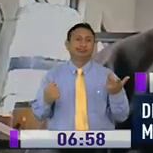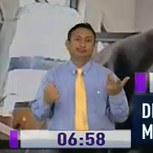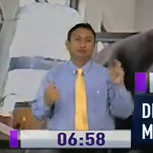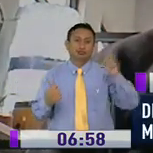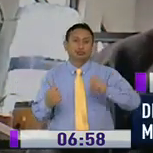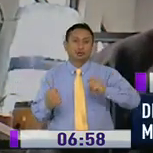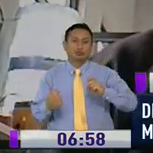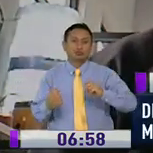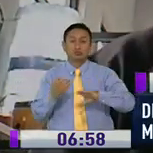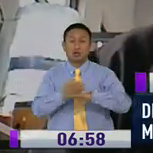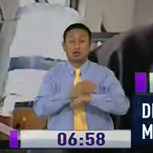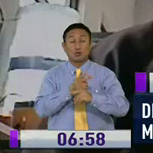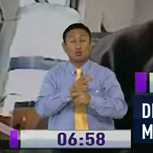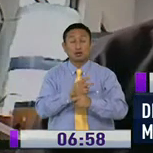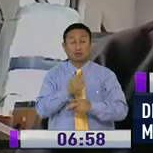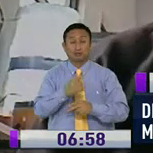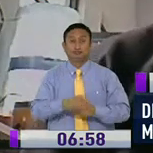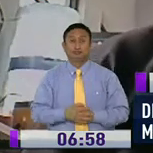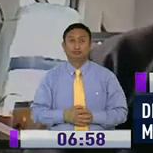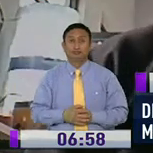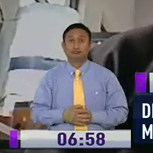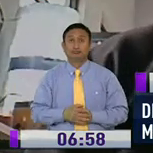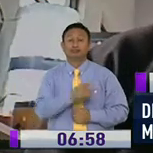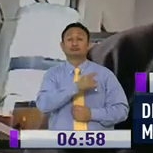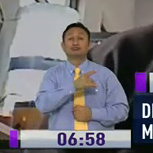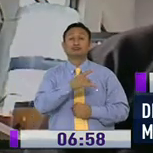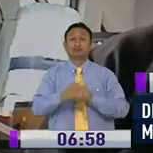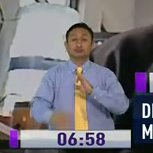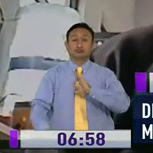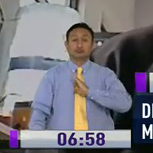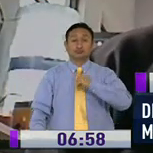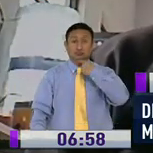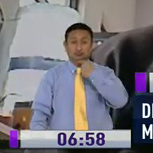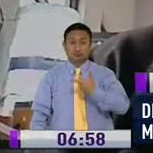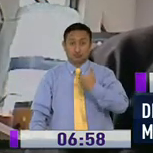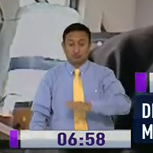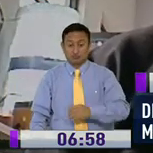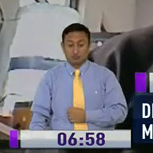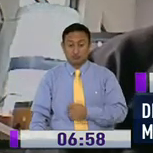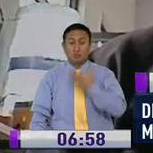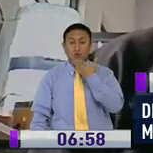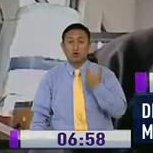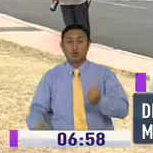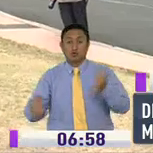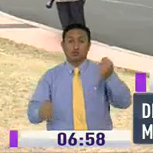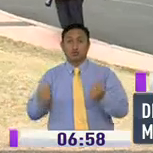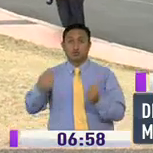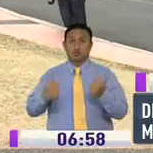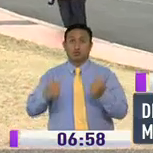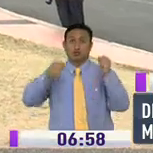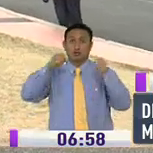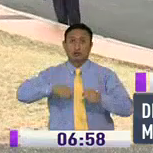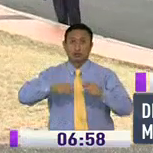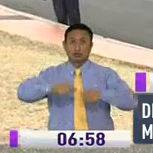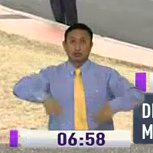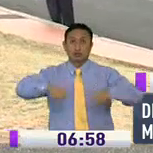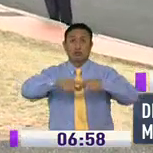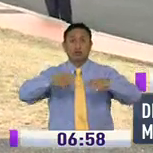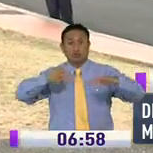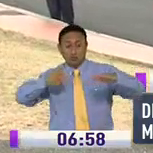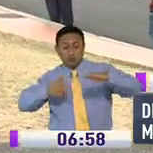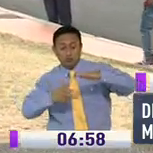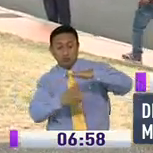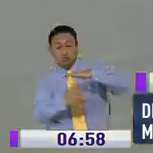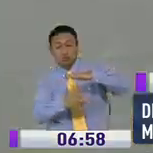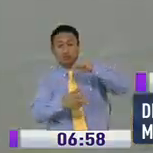tenemos que obviamente tener mucho cuidado con esto. El experto recomienda además que lo ideal es que el vehículo permanezca en la sombra para